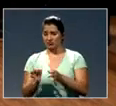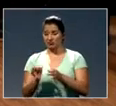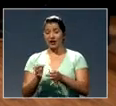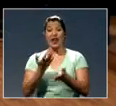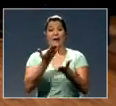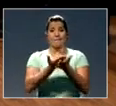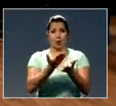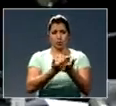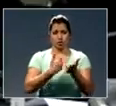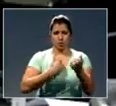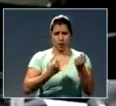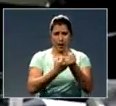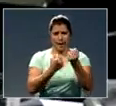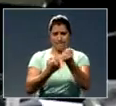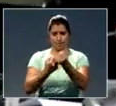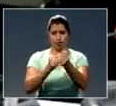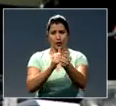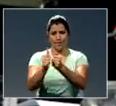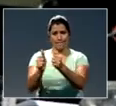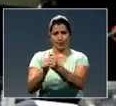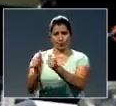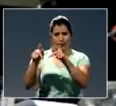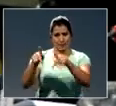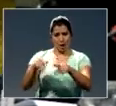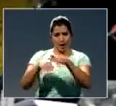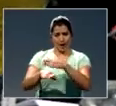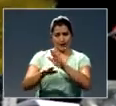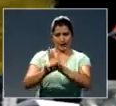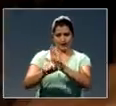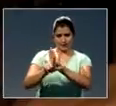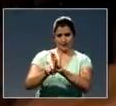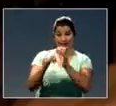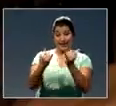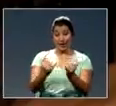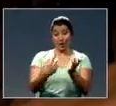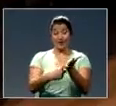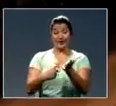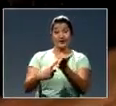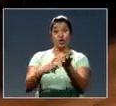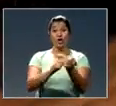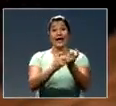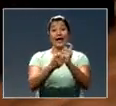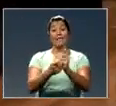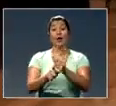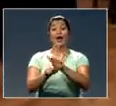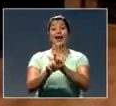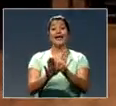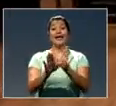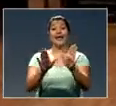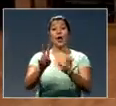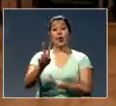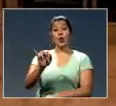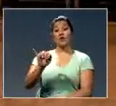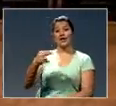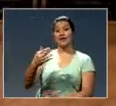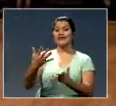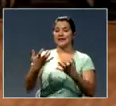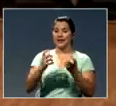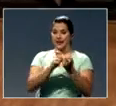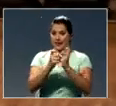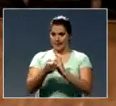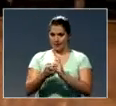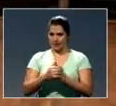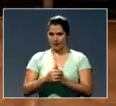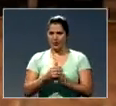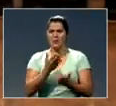recibió apoyo mayoritario en la Comisión Legislativa que discute la reforma a la Ley General sobre VIH y que busca modernizarla. La